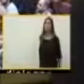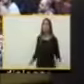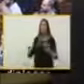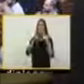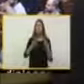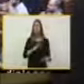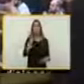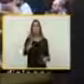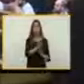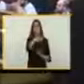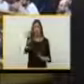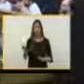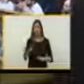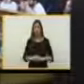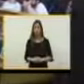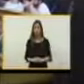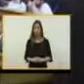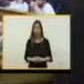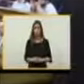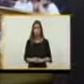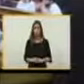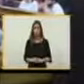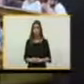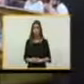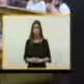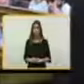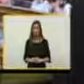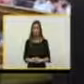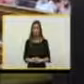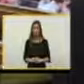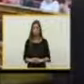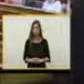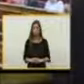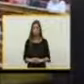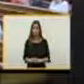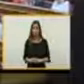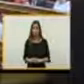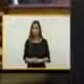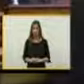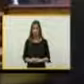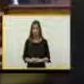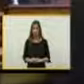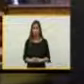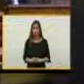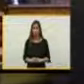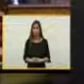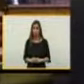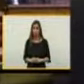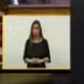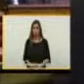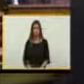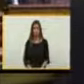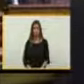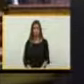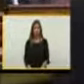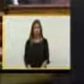todavía estamos en el entierro. Y en el entierro, la gente, estamos acostumbrados en la aldea, que cuando vamos a enterrar a un borracho que le pegaba a